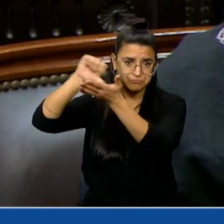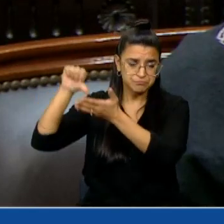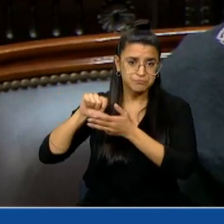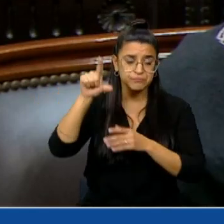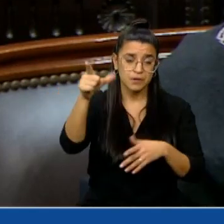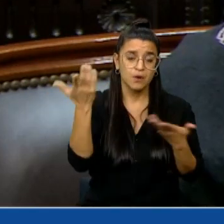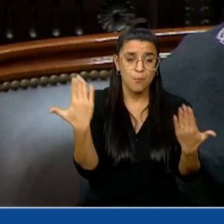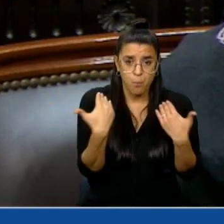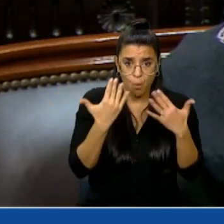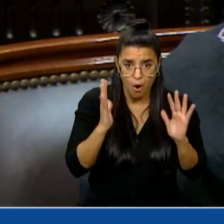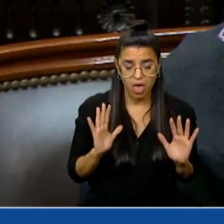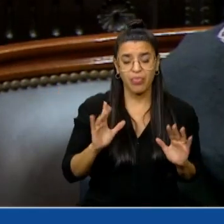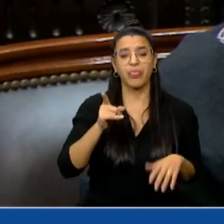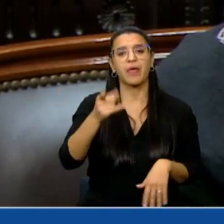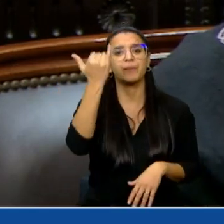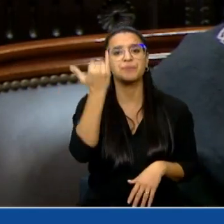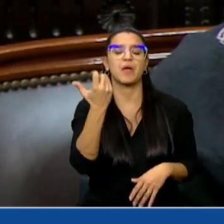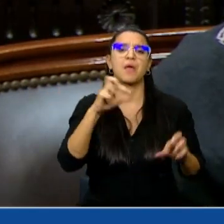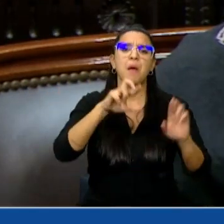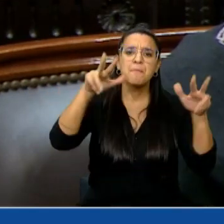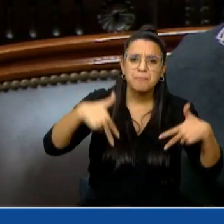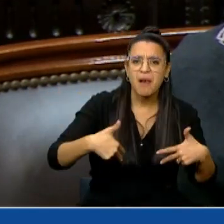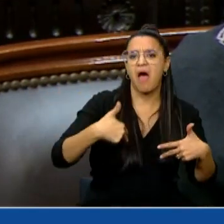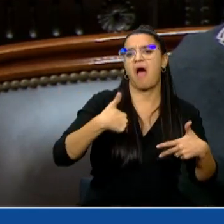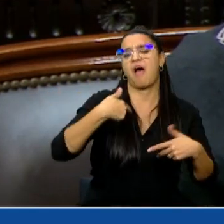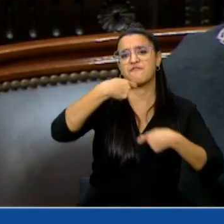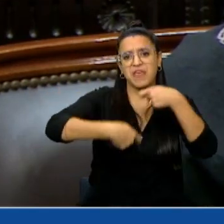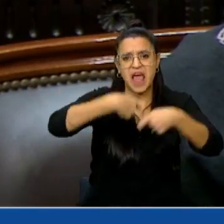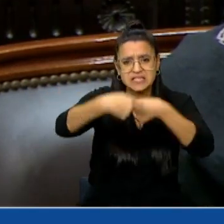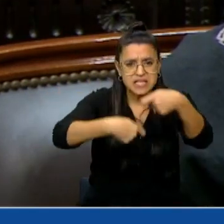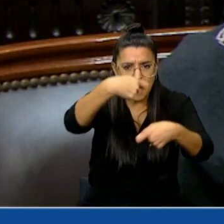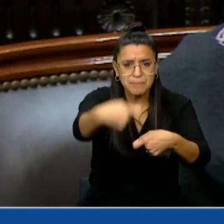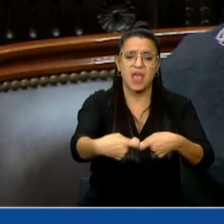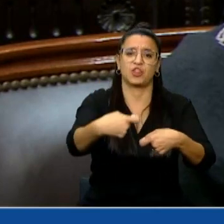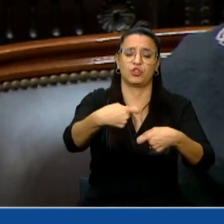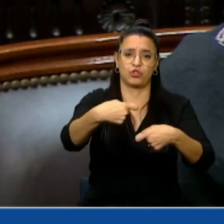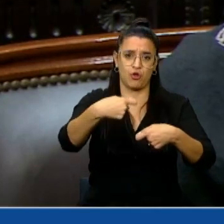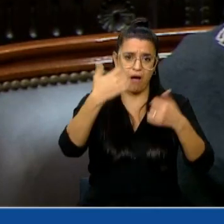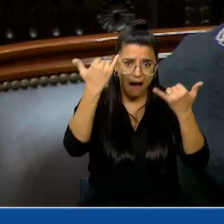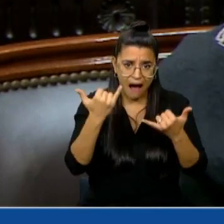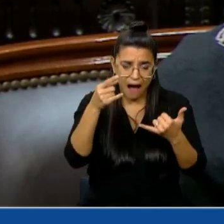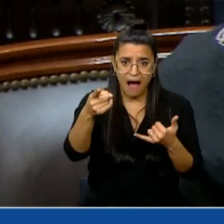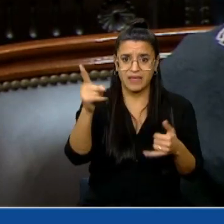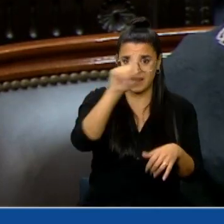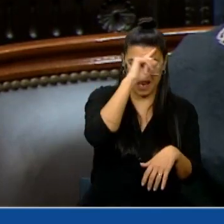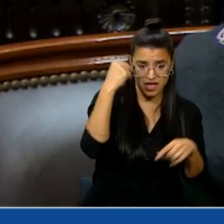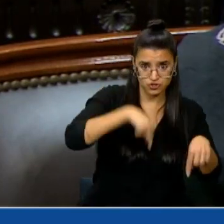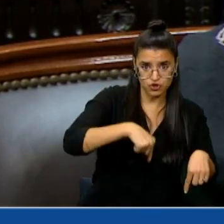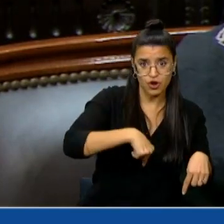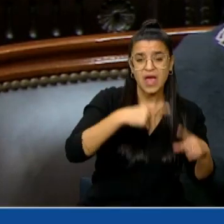esas facultades, cuenta con programas, planes de financiamiento sectorial de fuente nacional